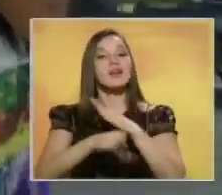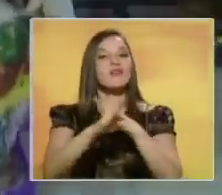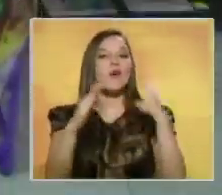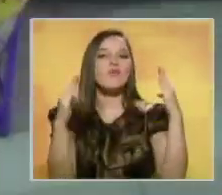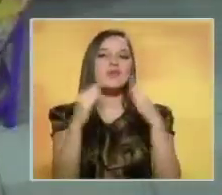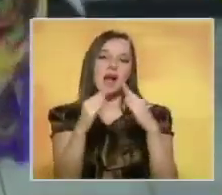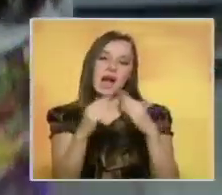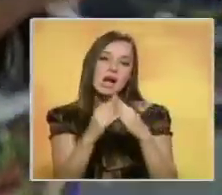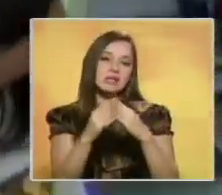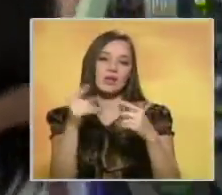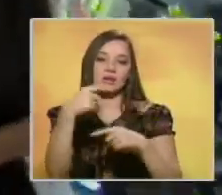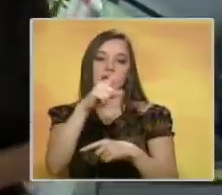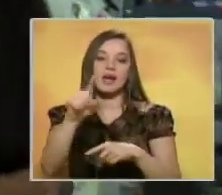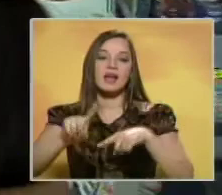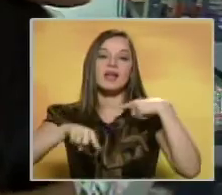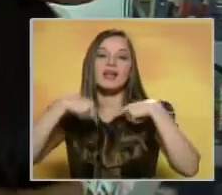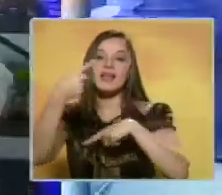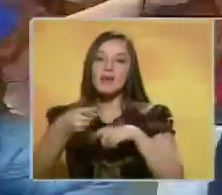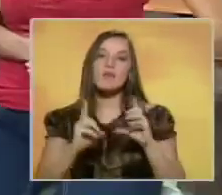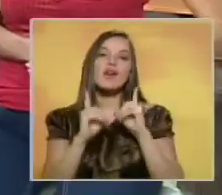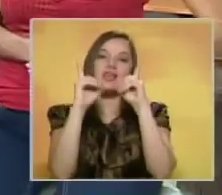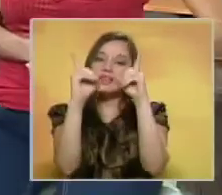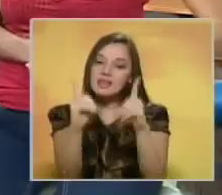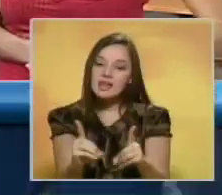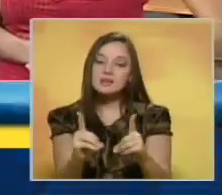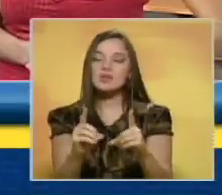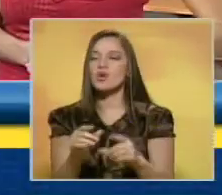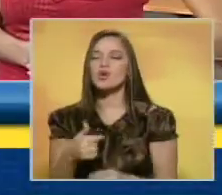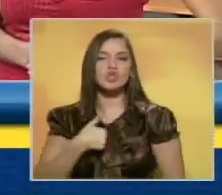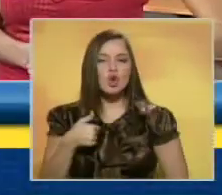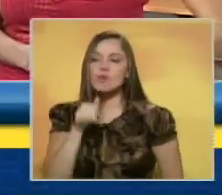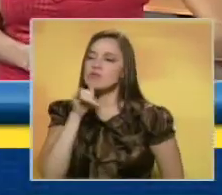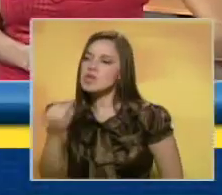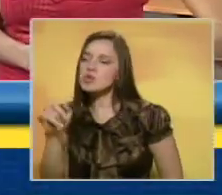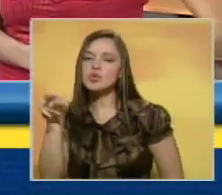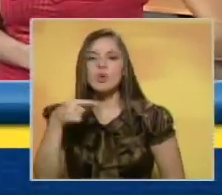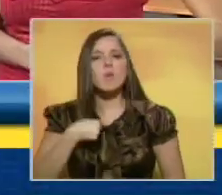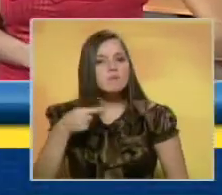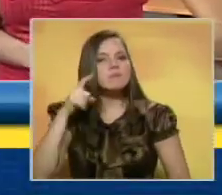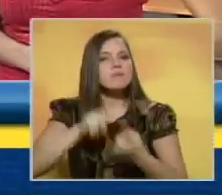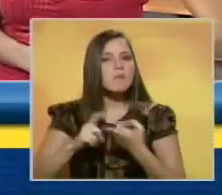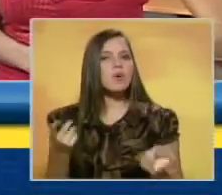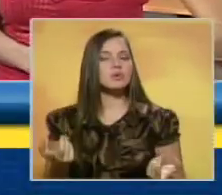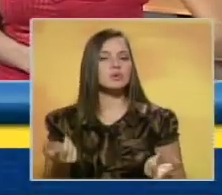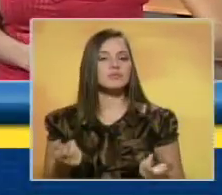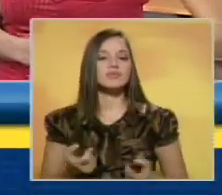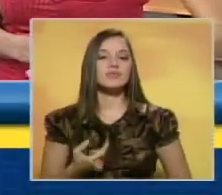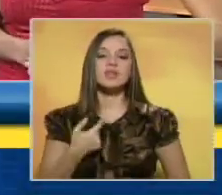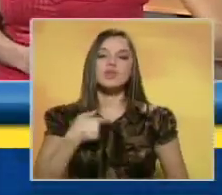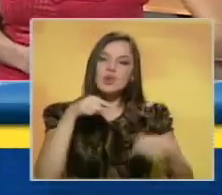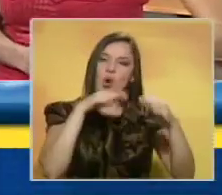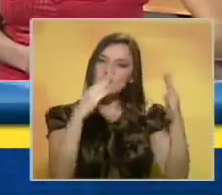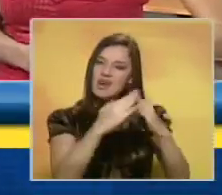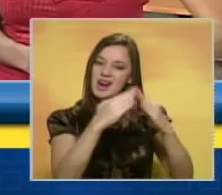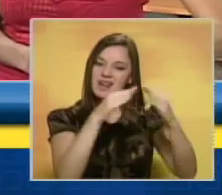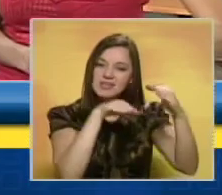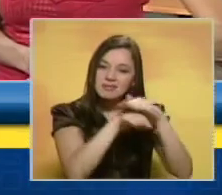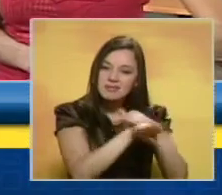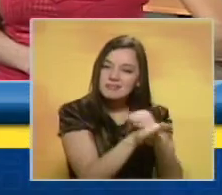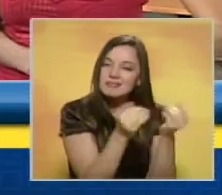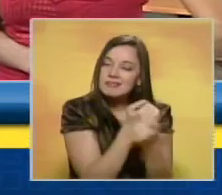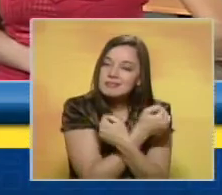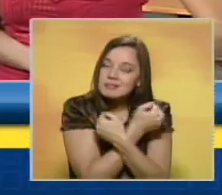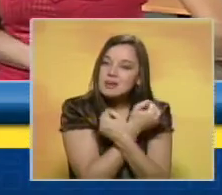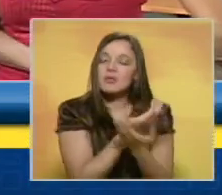cuando finalmente decidió denunciar. Llegaron para ese refugio, ahí duramos 7 meses, pero desde que llegamos recibimos